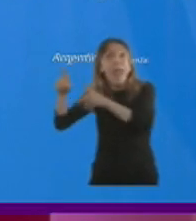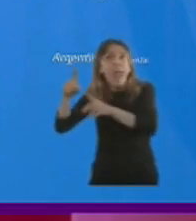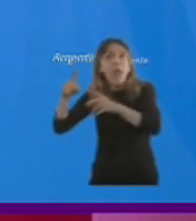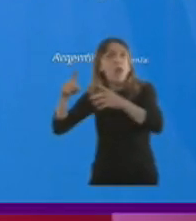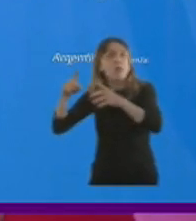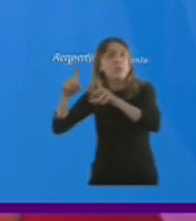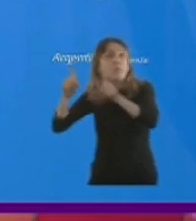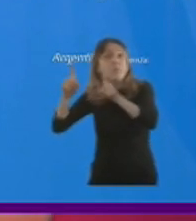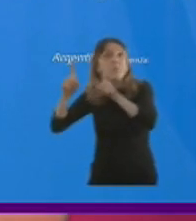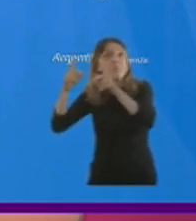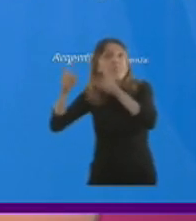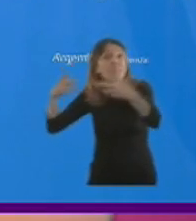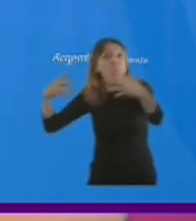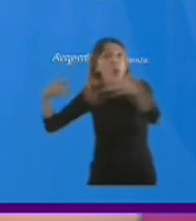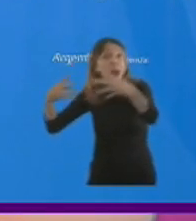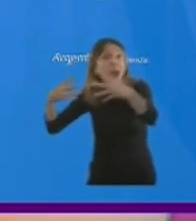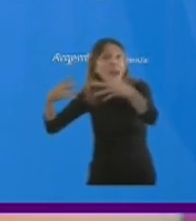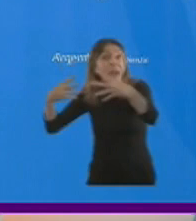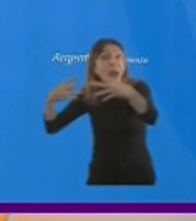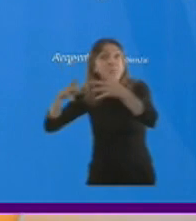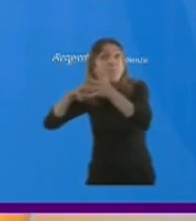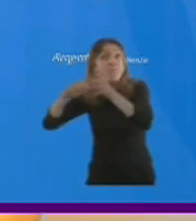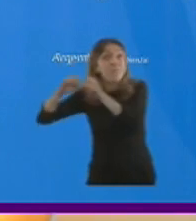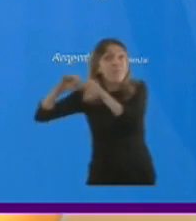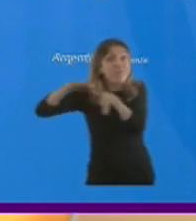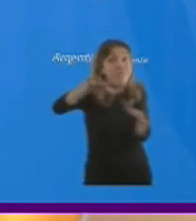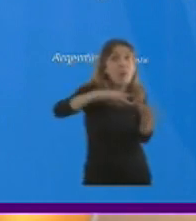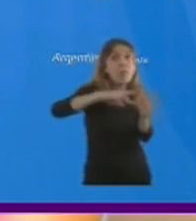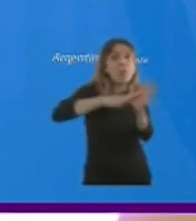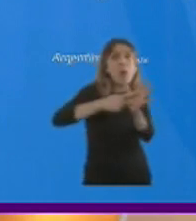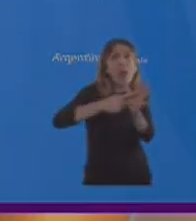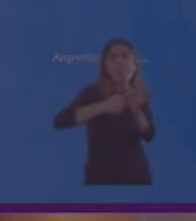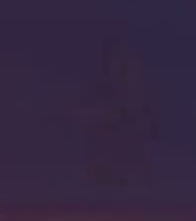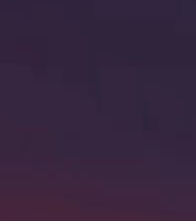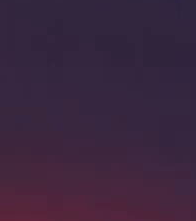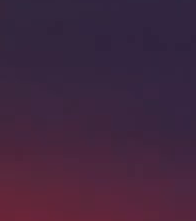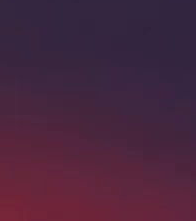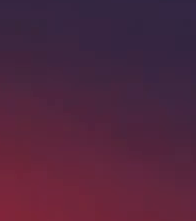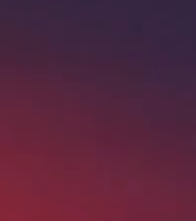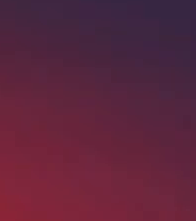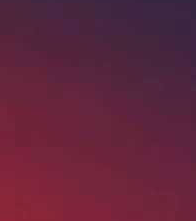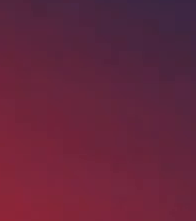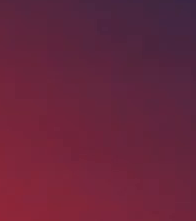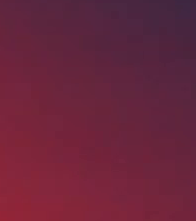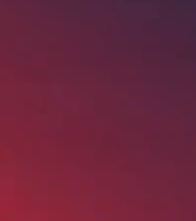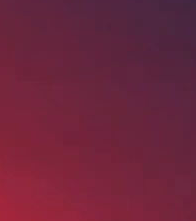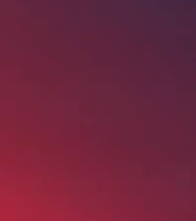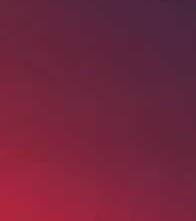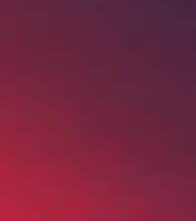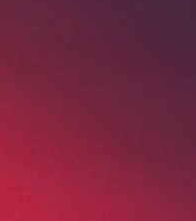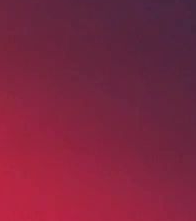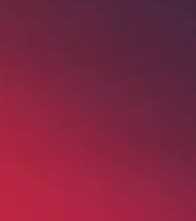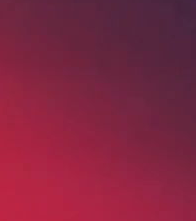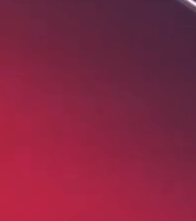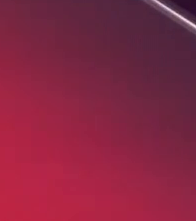con una parte de los gobernadores a veces un poco lo que se dice el cristinismo duro o la cámpora